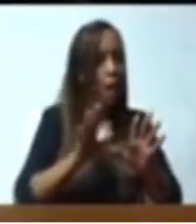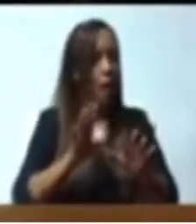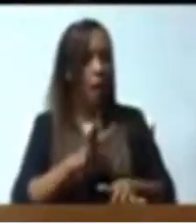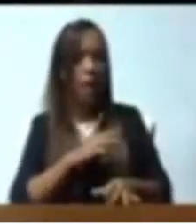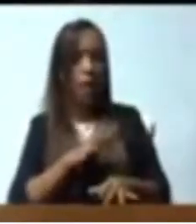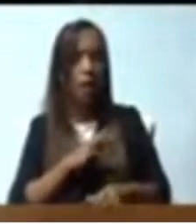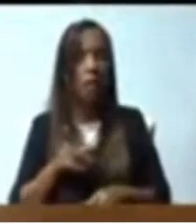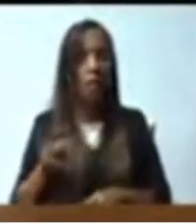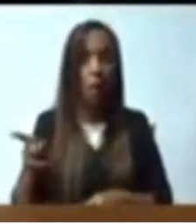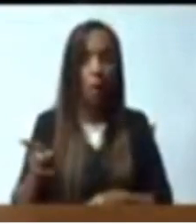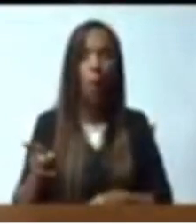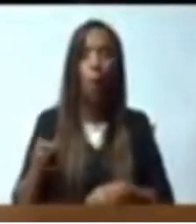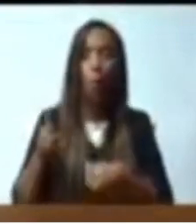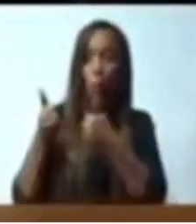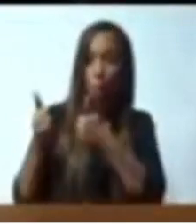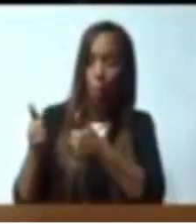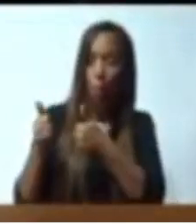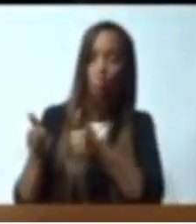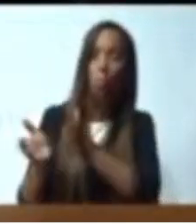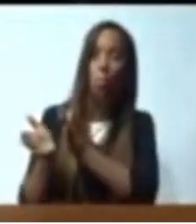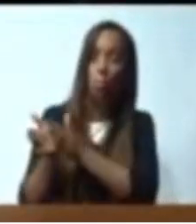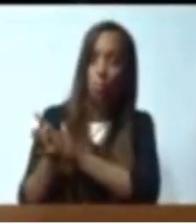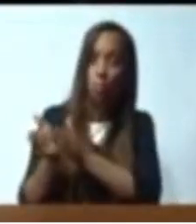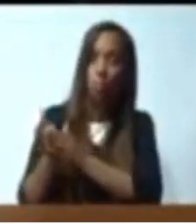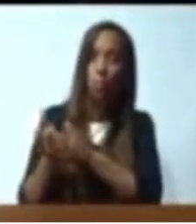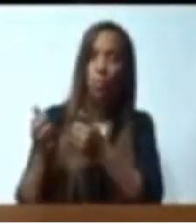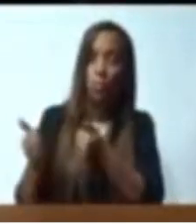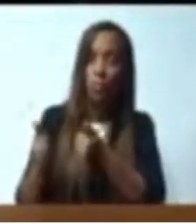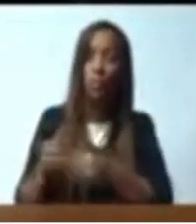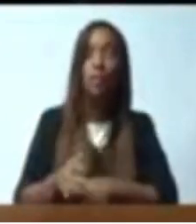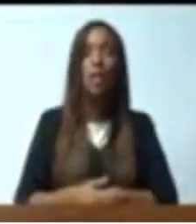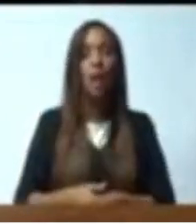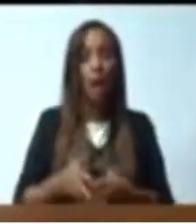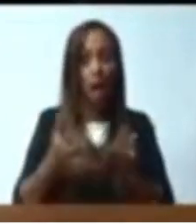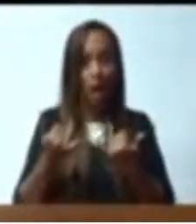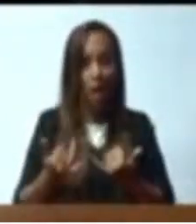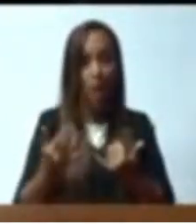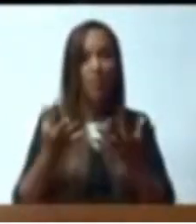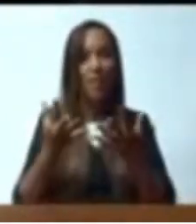eje central del gobierno de Luis Abinader.